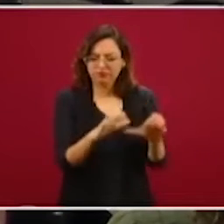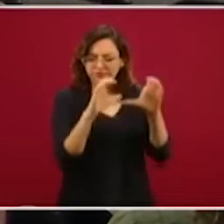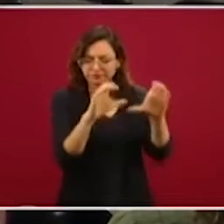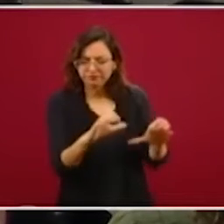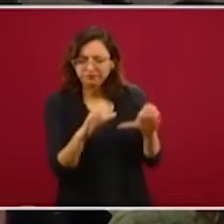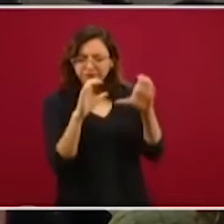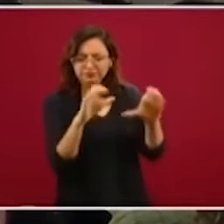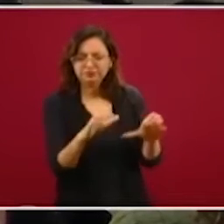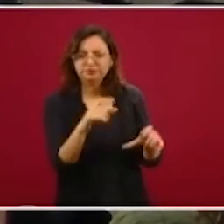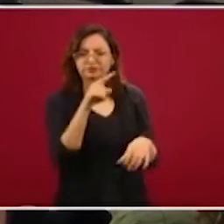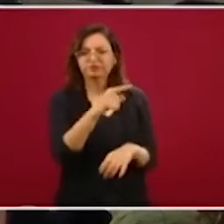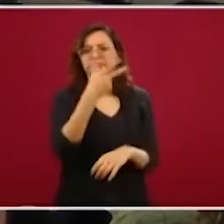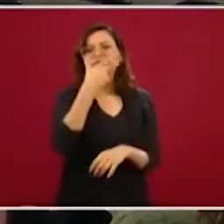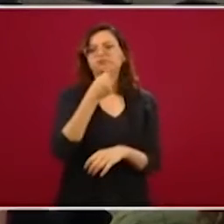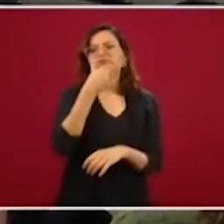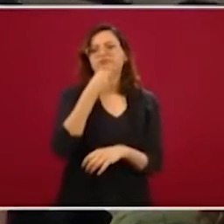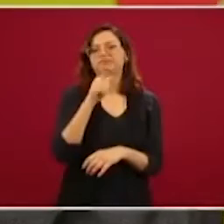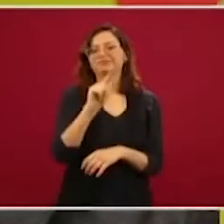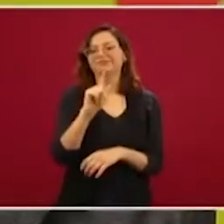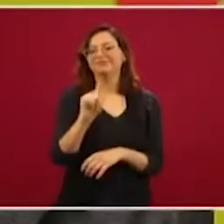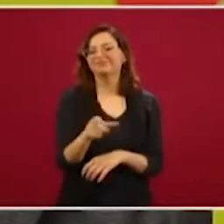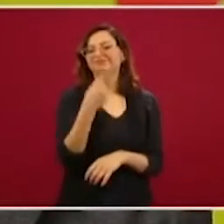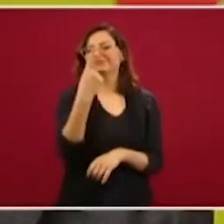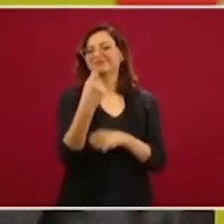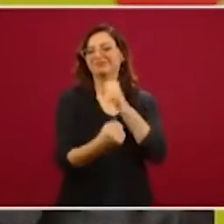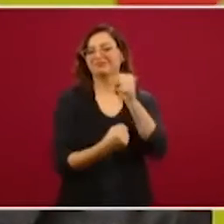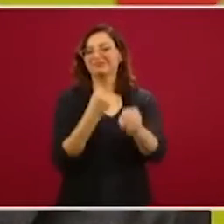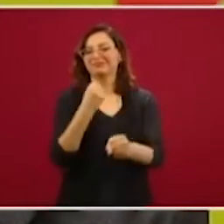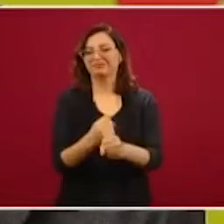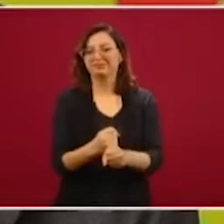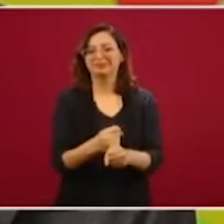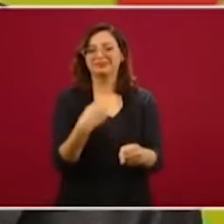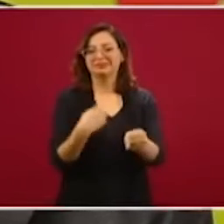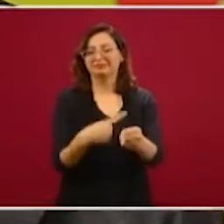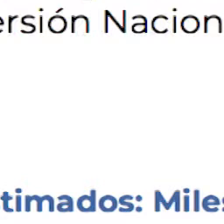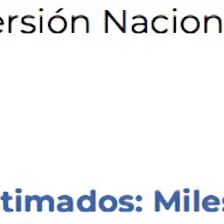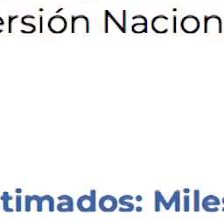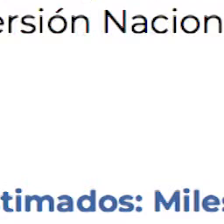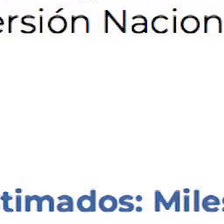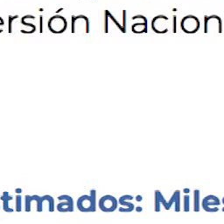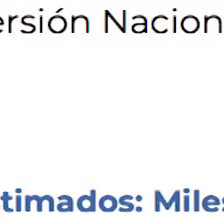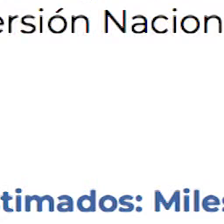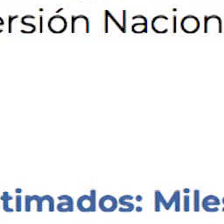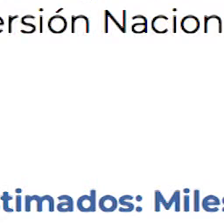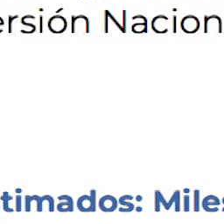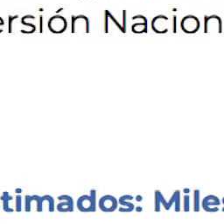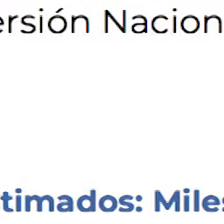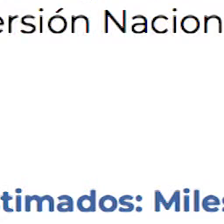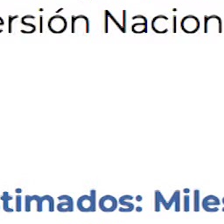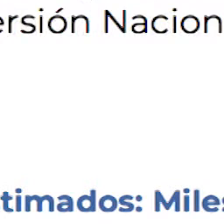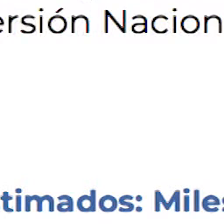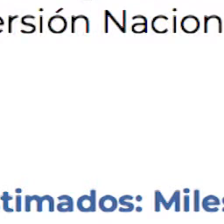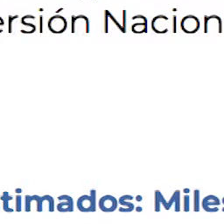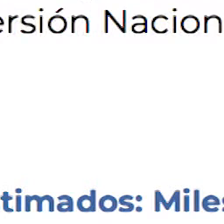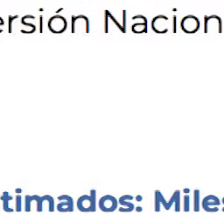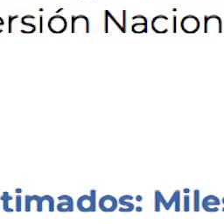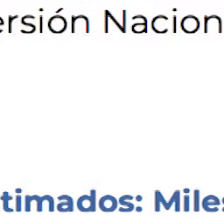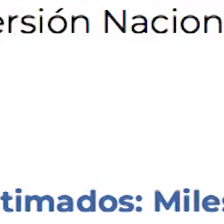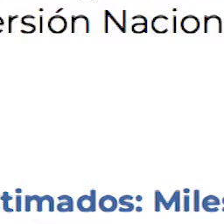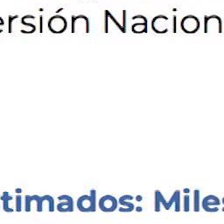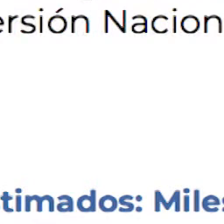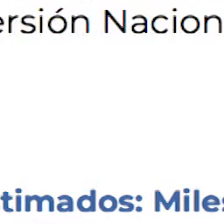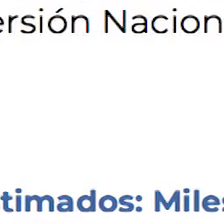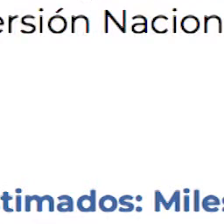porque es un hombre de 71 años que pudiera estar teniendo una enfermedad más avanzada el subsecretario señaló los tres posibles escenarios